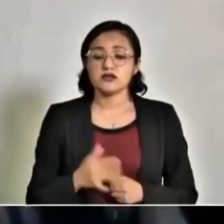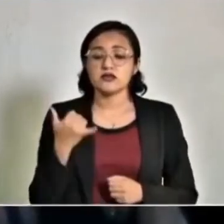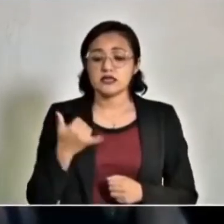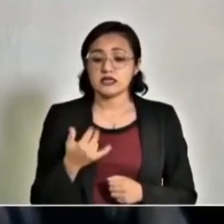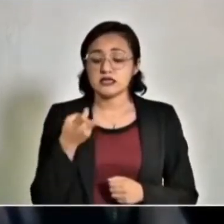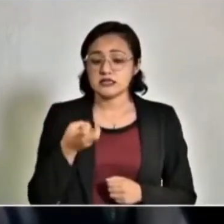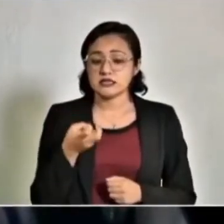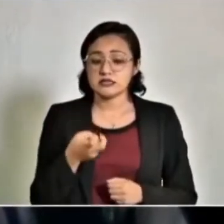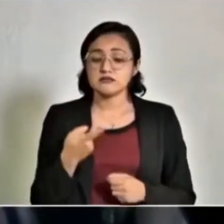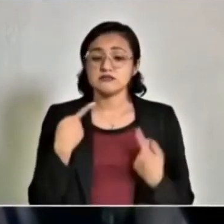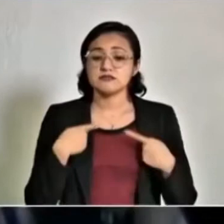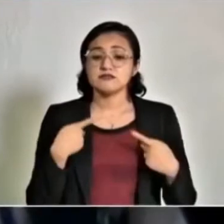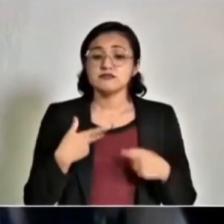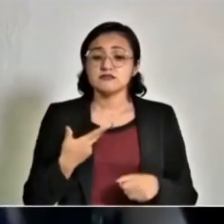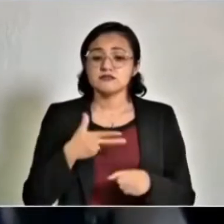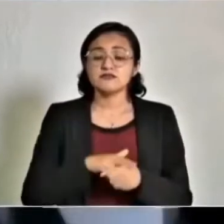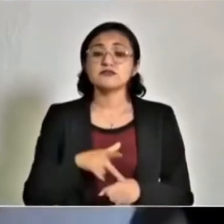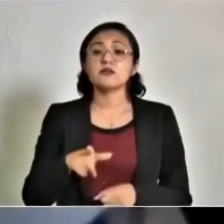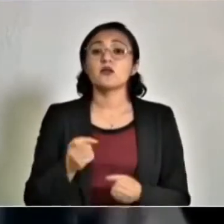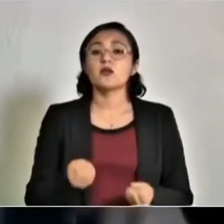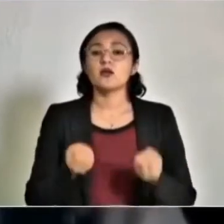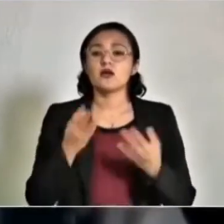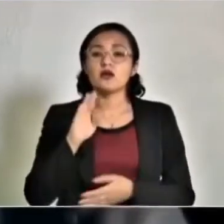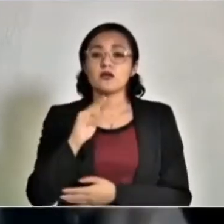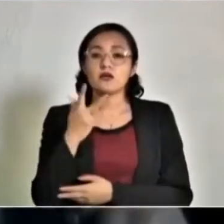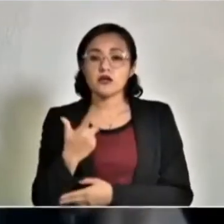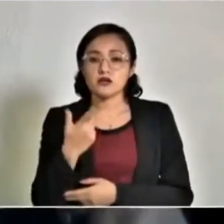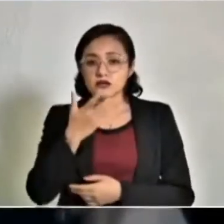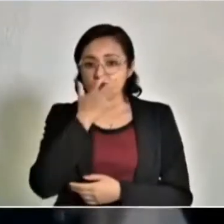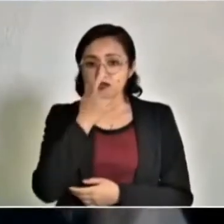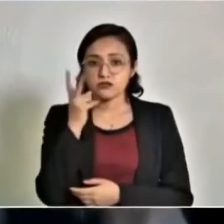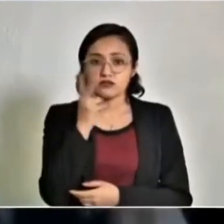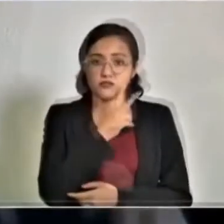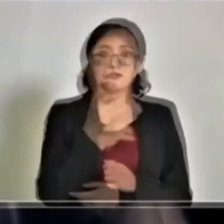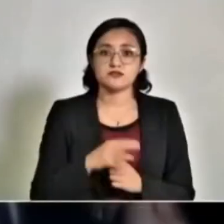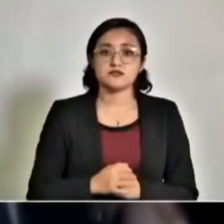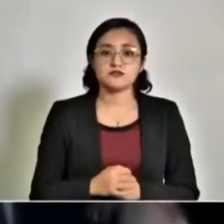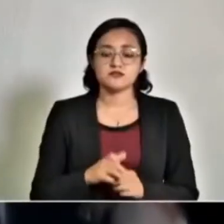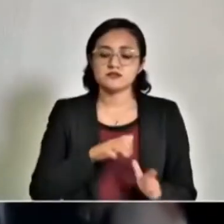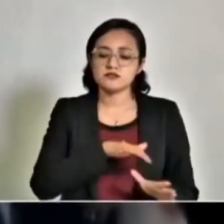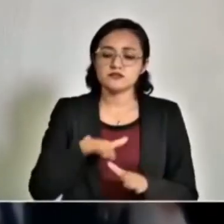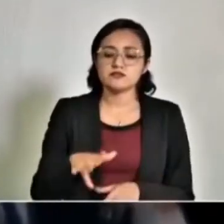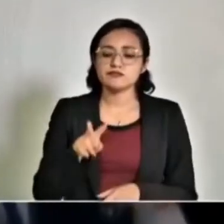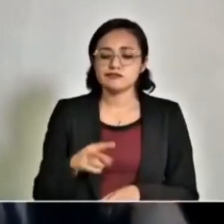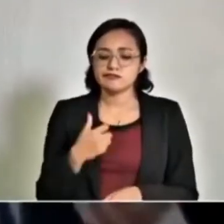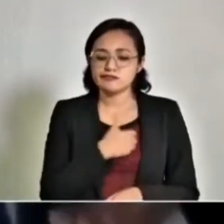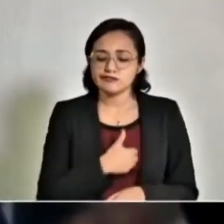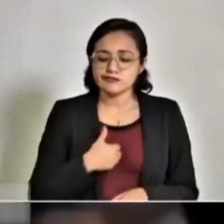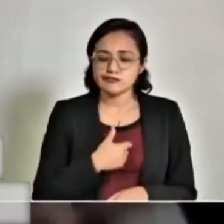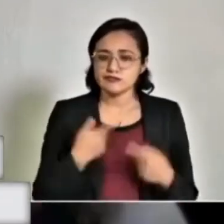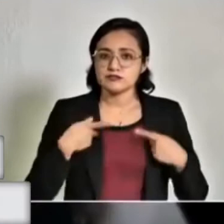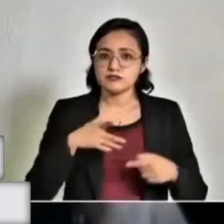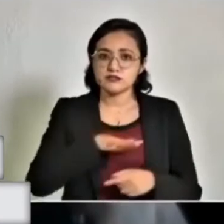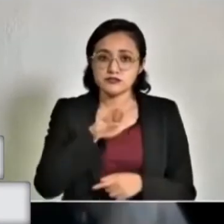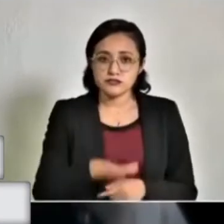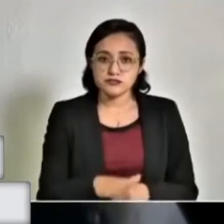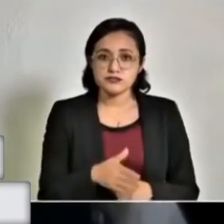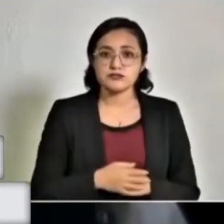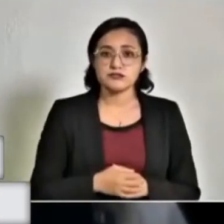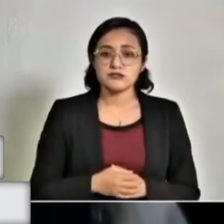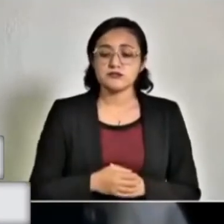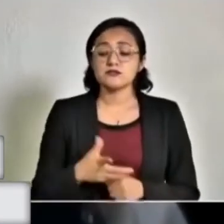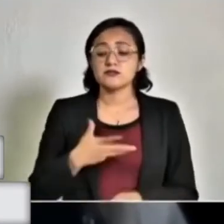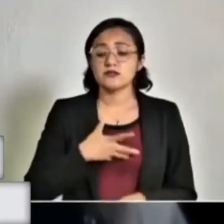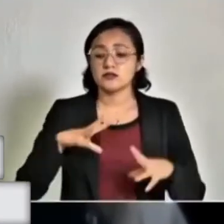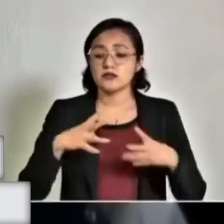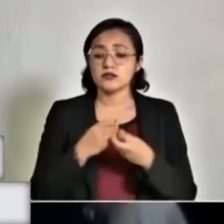de estos pacientes requieren 98 de ventilación asistida. En lo que respecta lamentablemente a las defunciones,